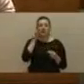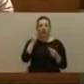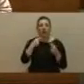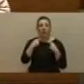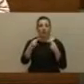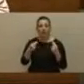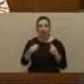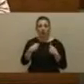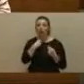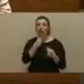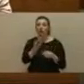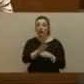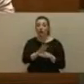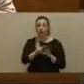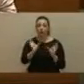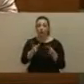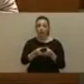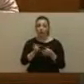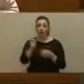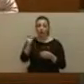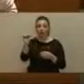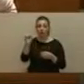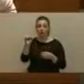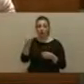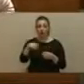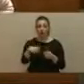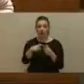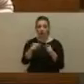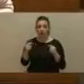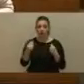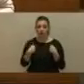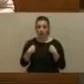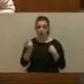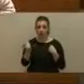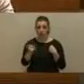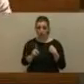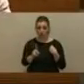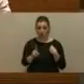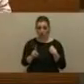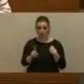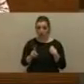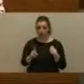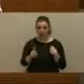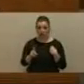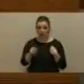Grupo Comunista no vivía ni siquiera en Asturias,